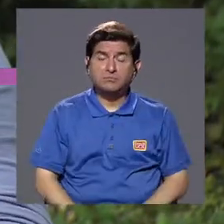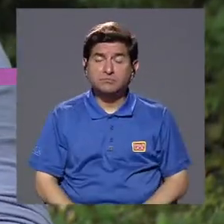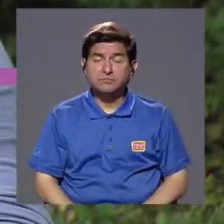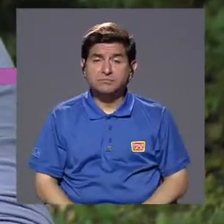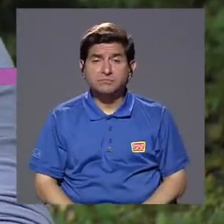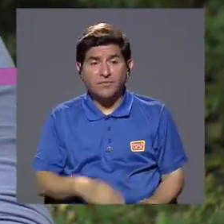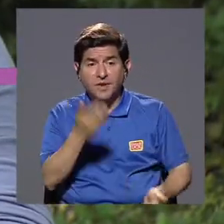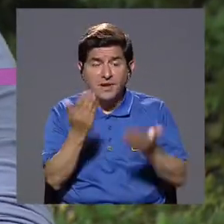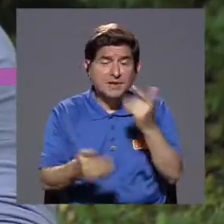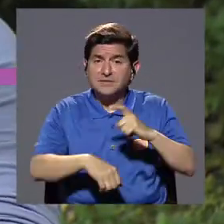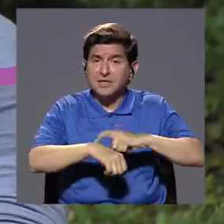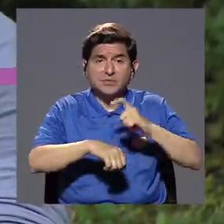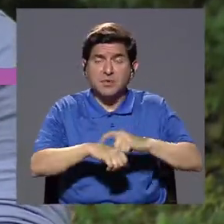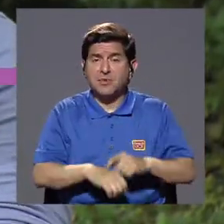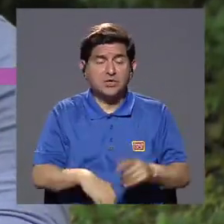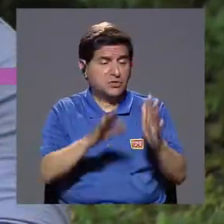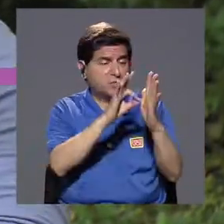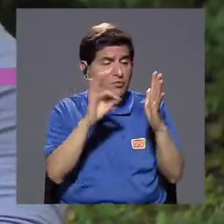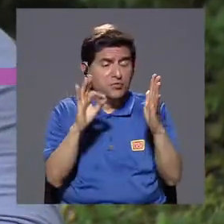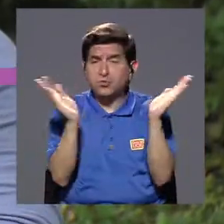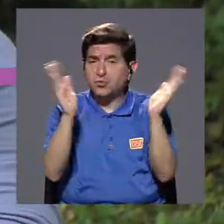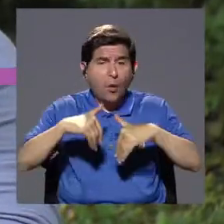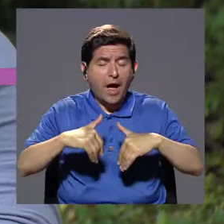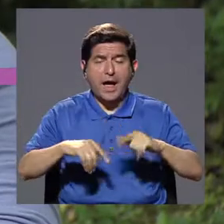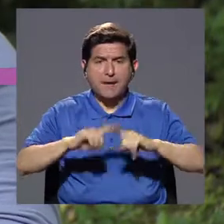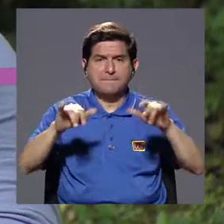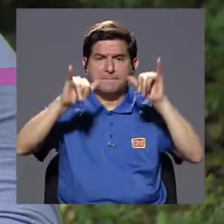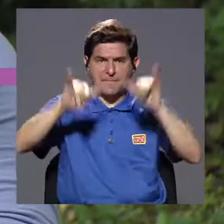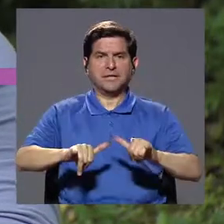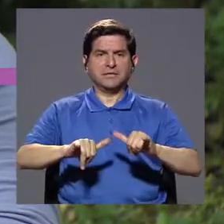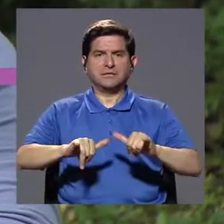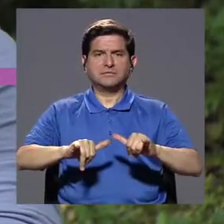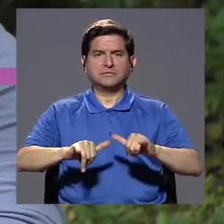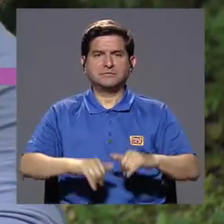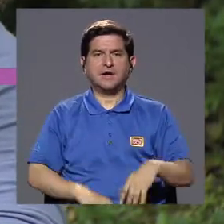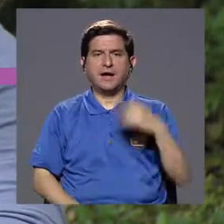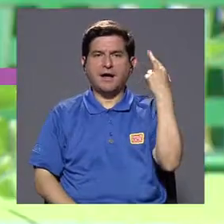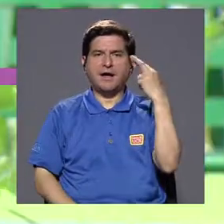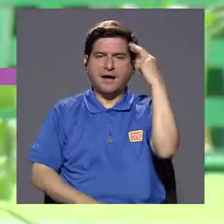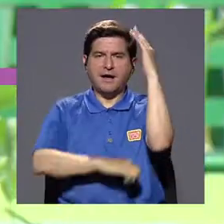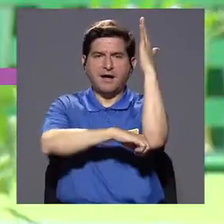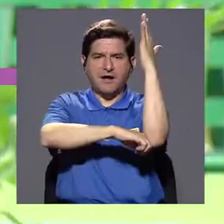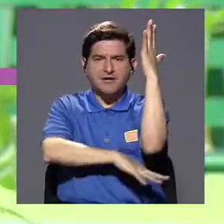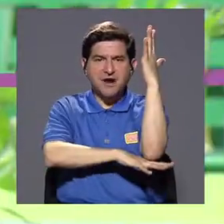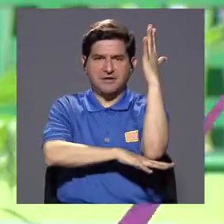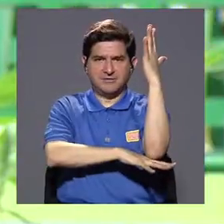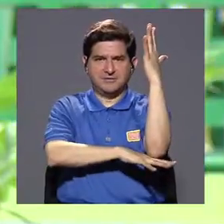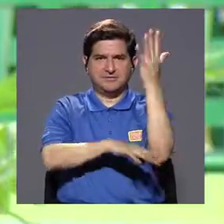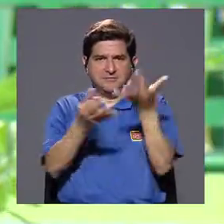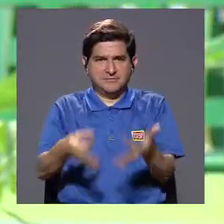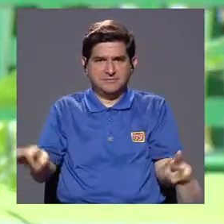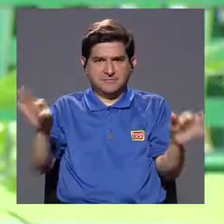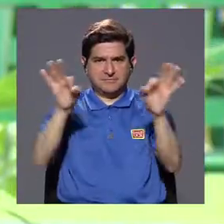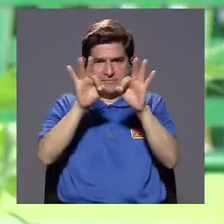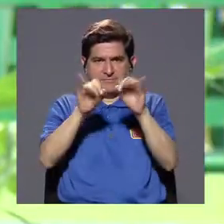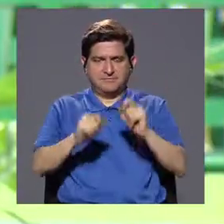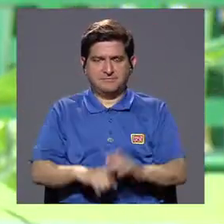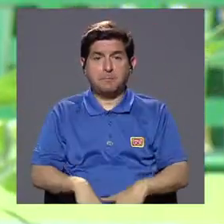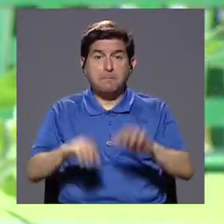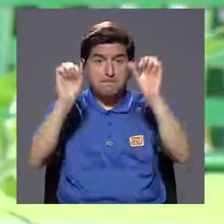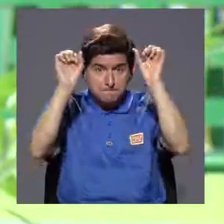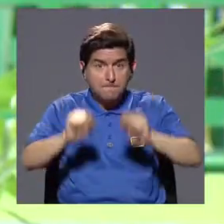donde no hay frutas pero se sostiene por eso en las raíces por eso la importancia de las raíces que las raíces puede puede